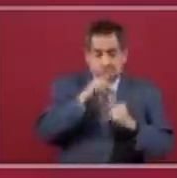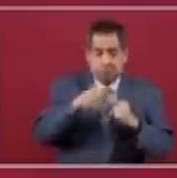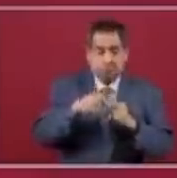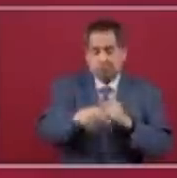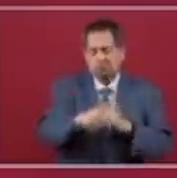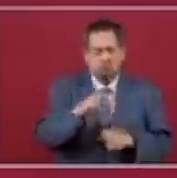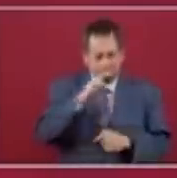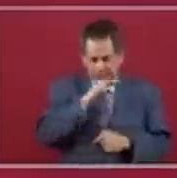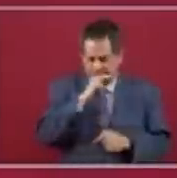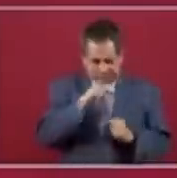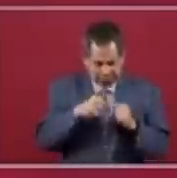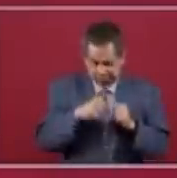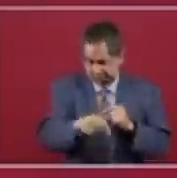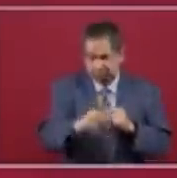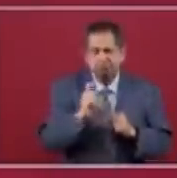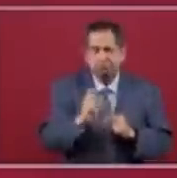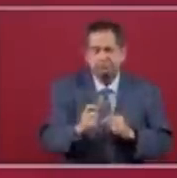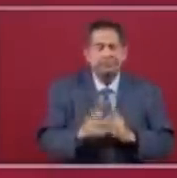muy pronto,